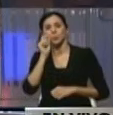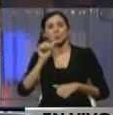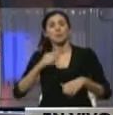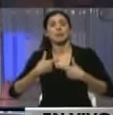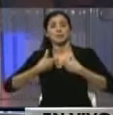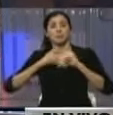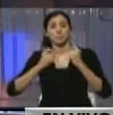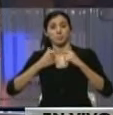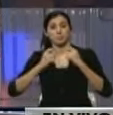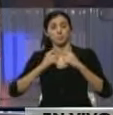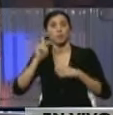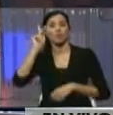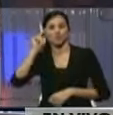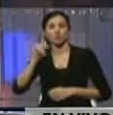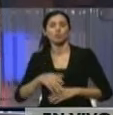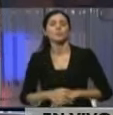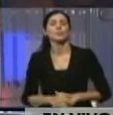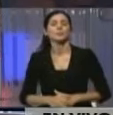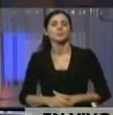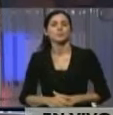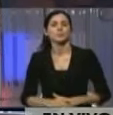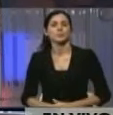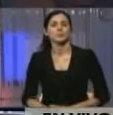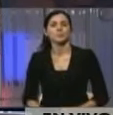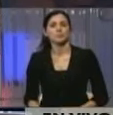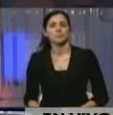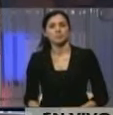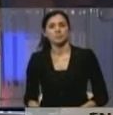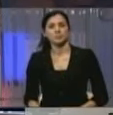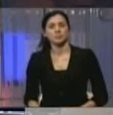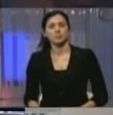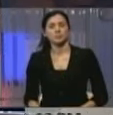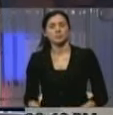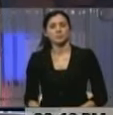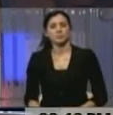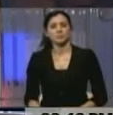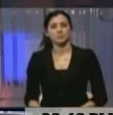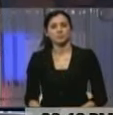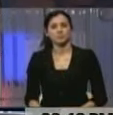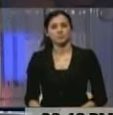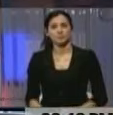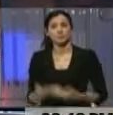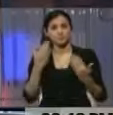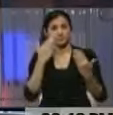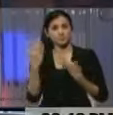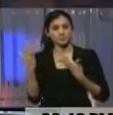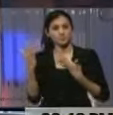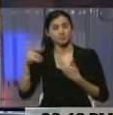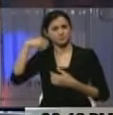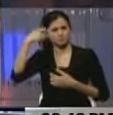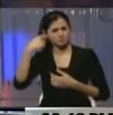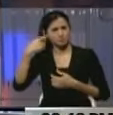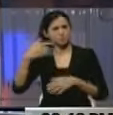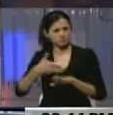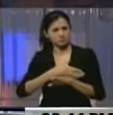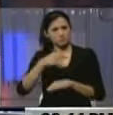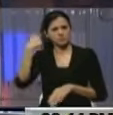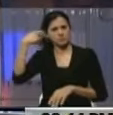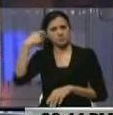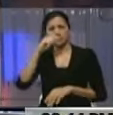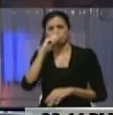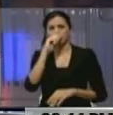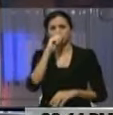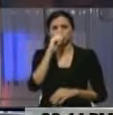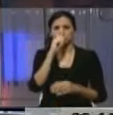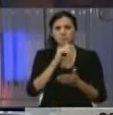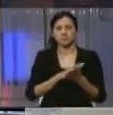Isturio. Llegó nuevamente, como pudimos ver en las imágenes y en la